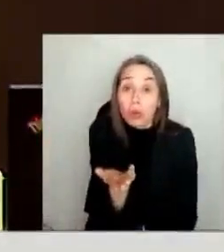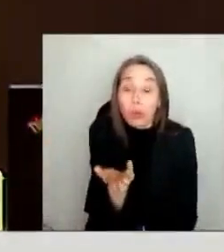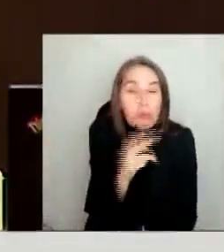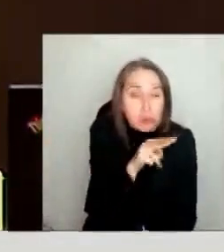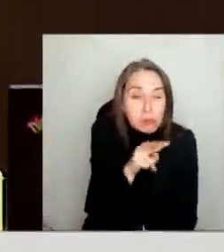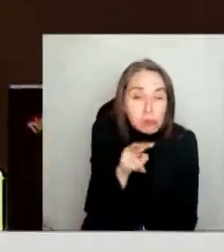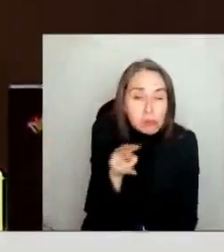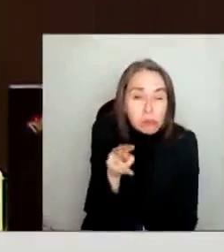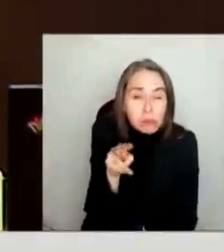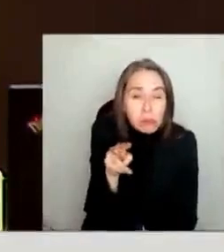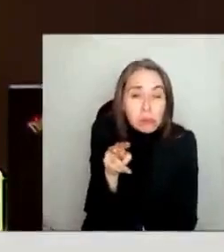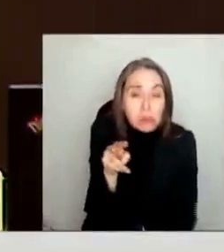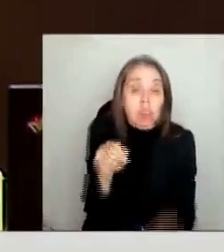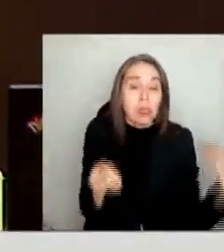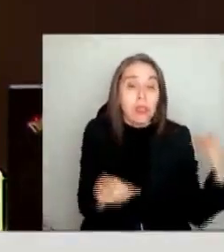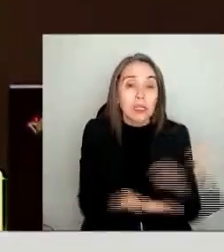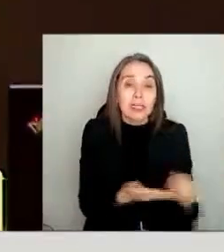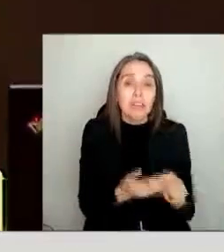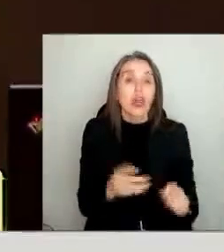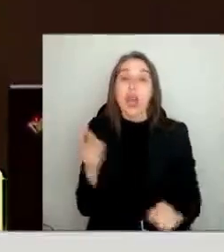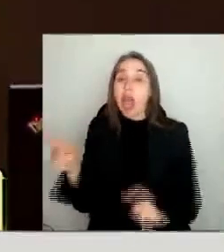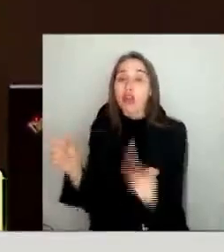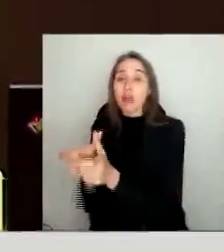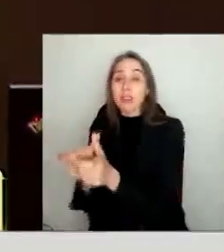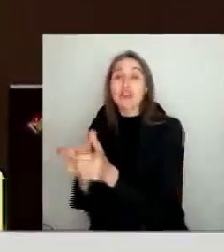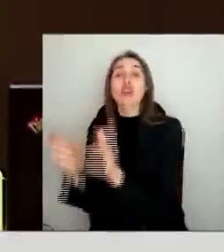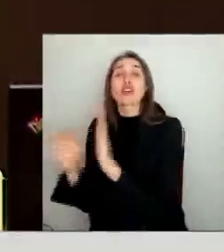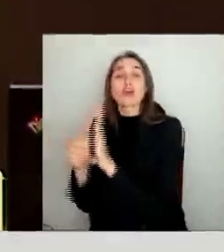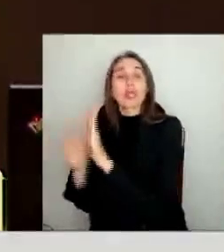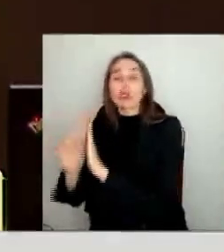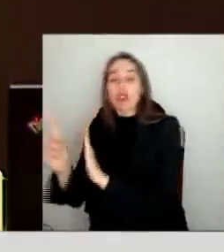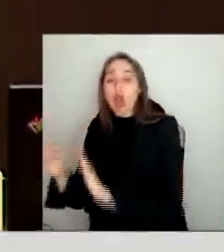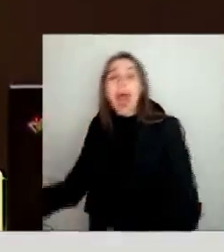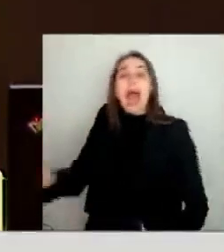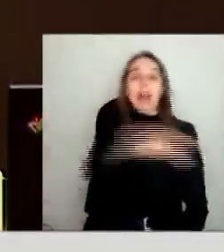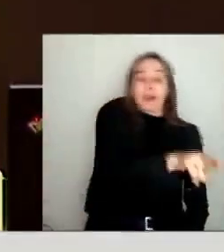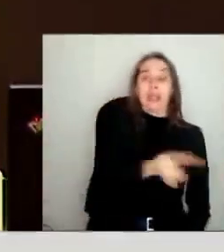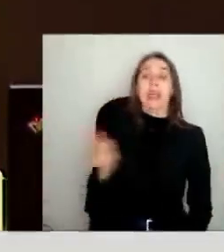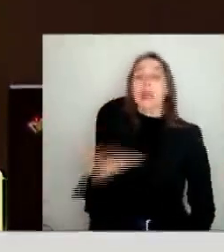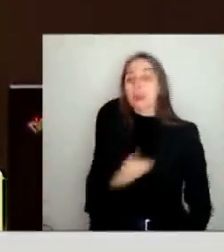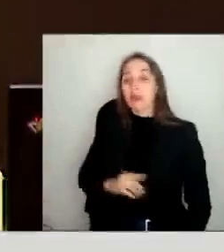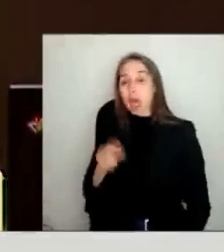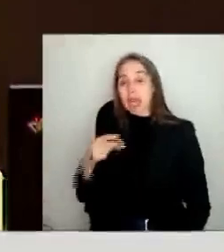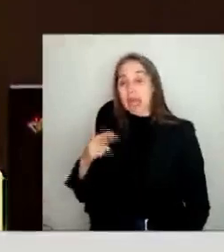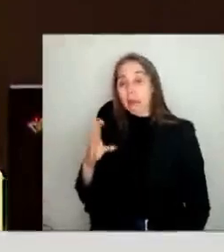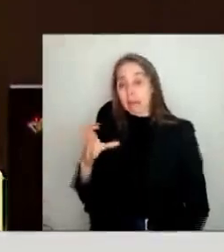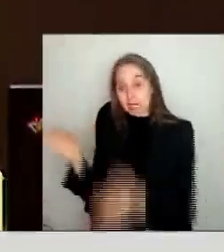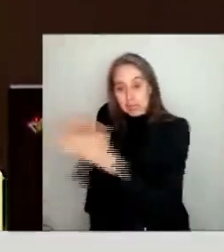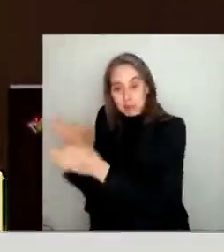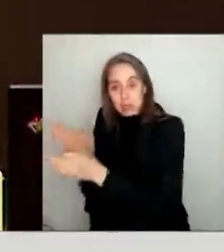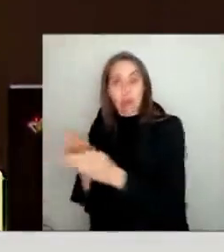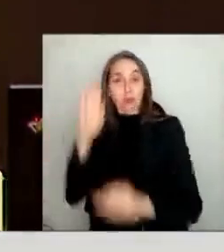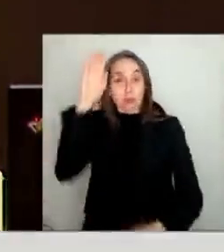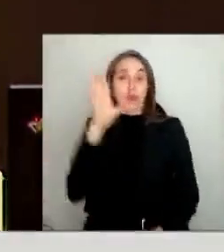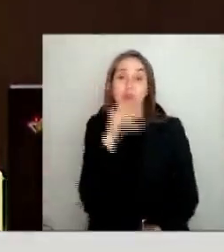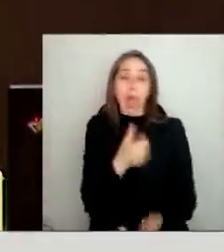economía el lugar de diputado no hay acuerdo tiene la palabra el